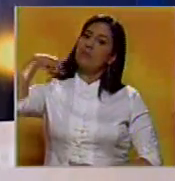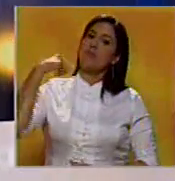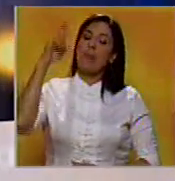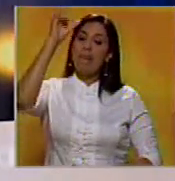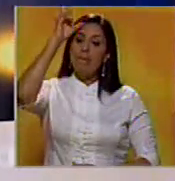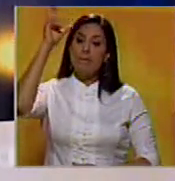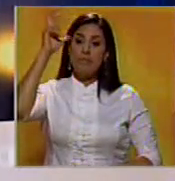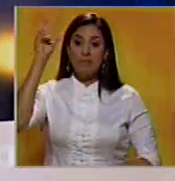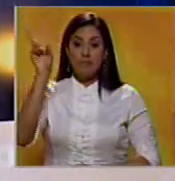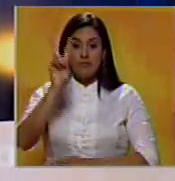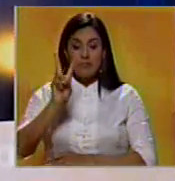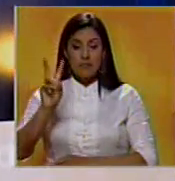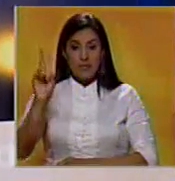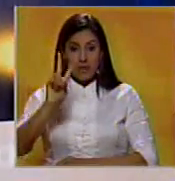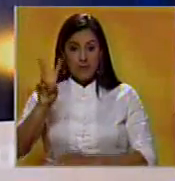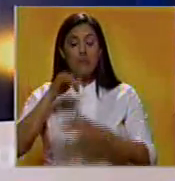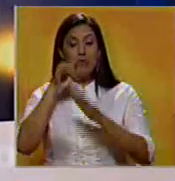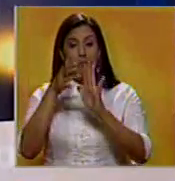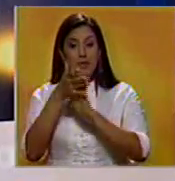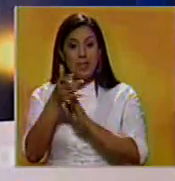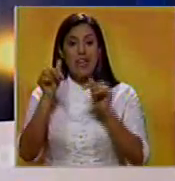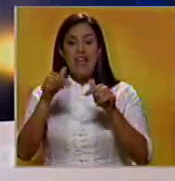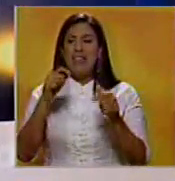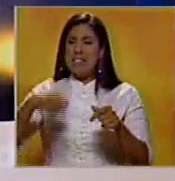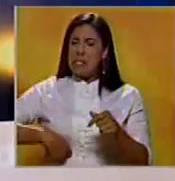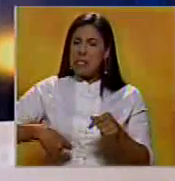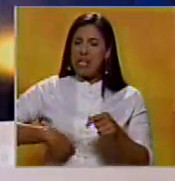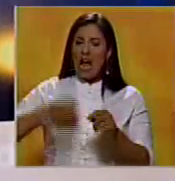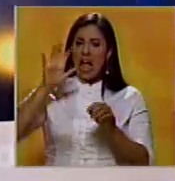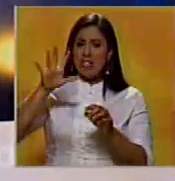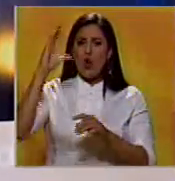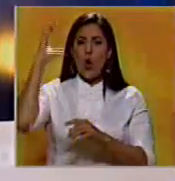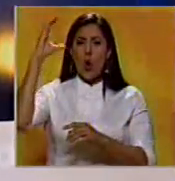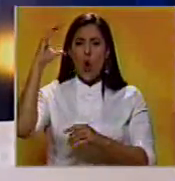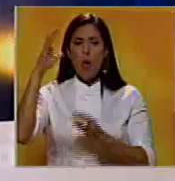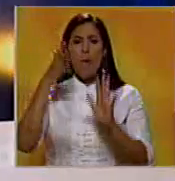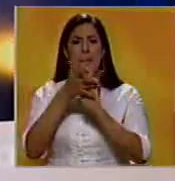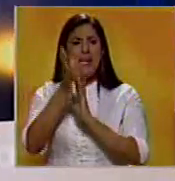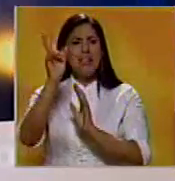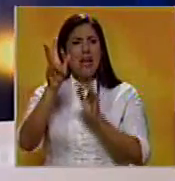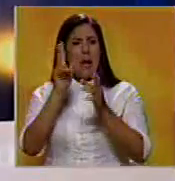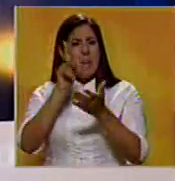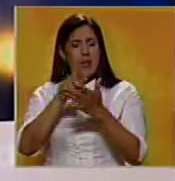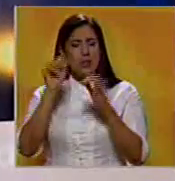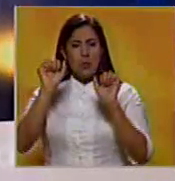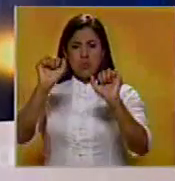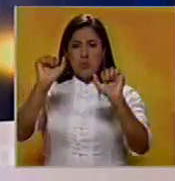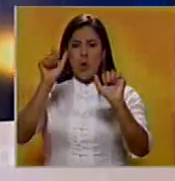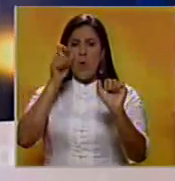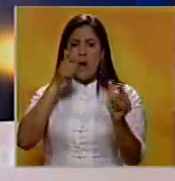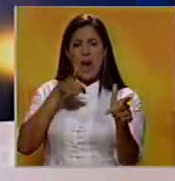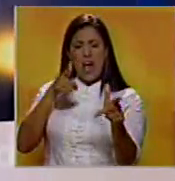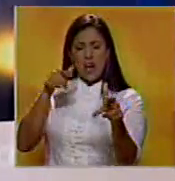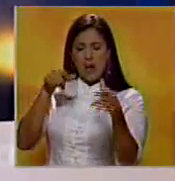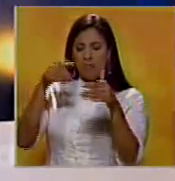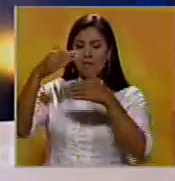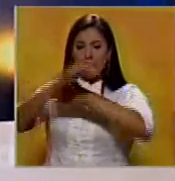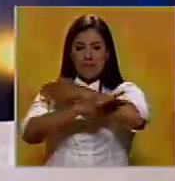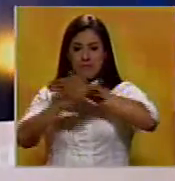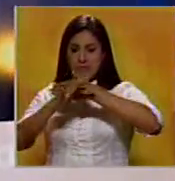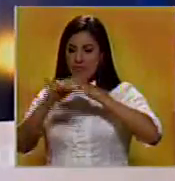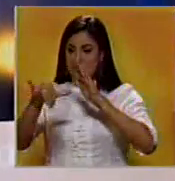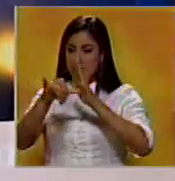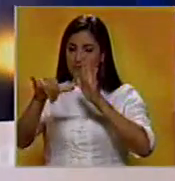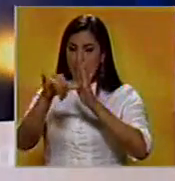la cancillería de la República denunció lo que califica de provocación por parte de Colombia con la presencia de vehículos blindados de combate a escasos